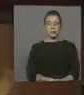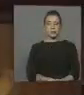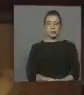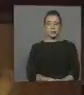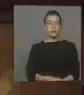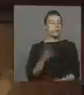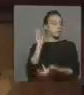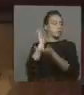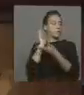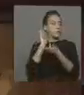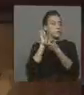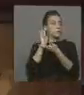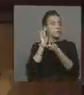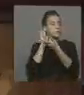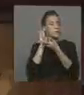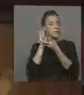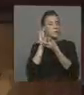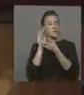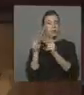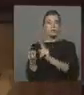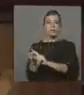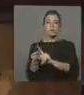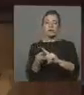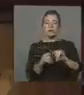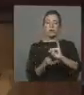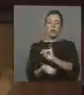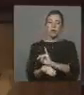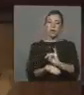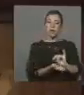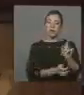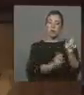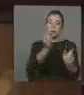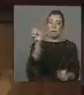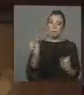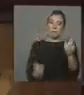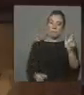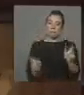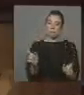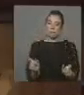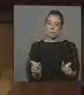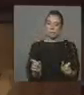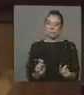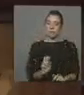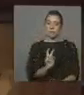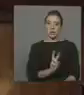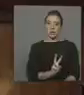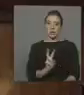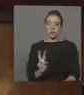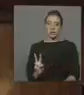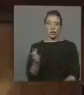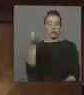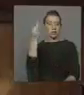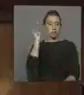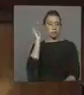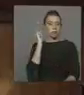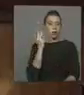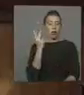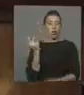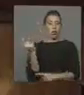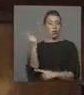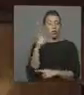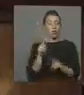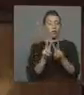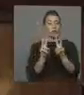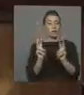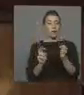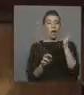fueron escuchadas diversas instituciones y personas que en 22 sesiones y 2 jornadas